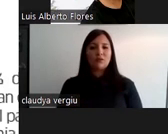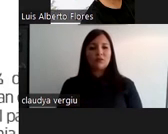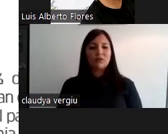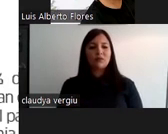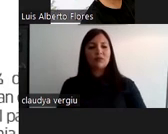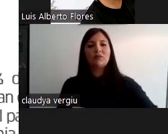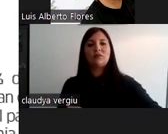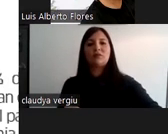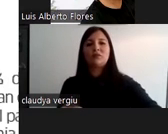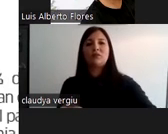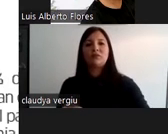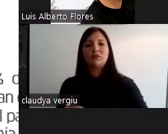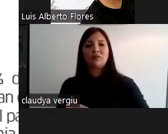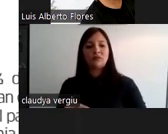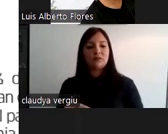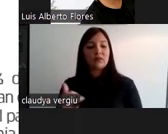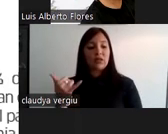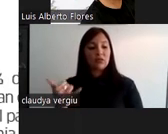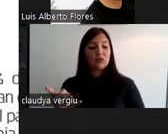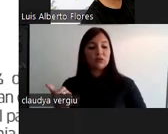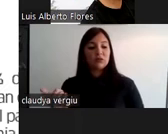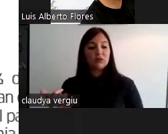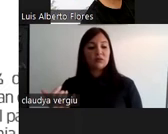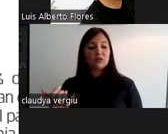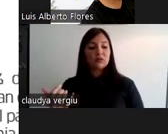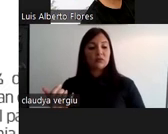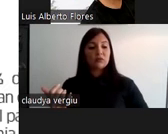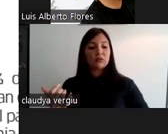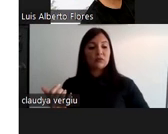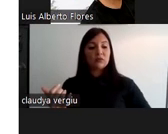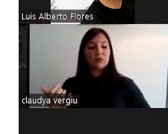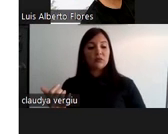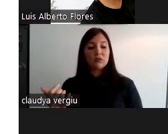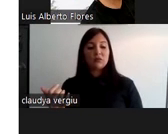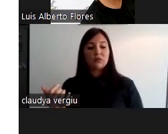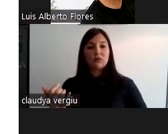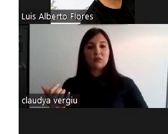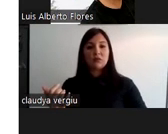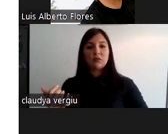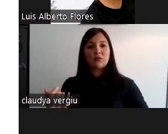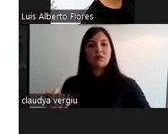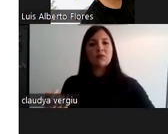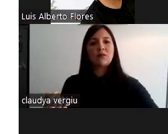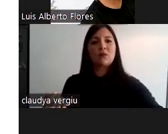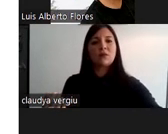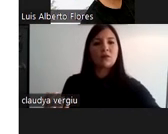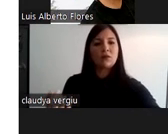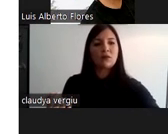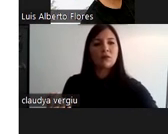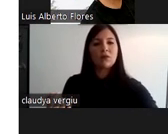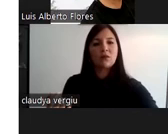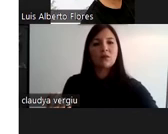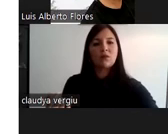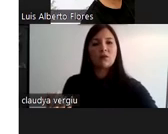no Entonces tenemos ese tema pero cuántos pero ya tenemos